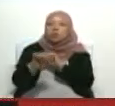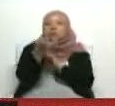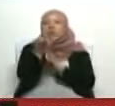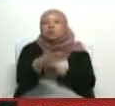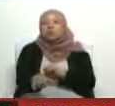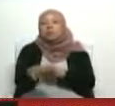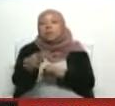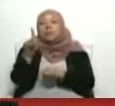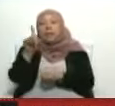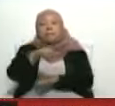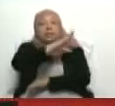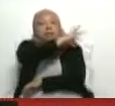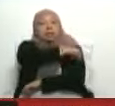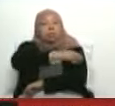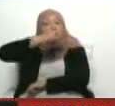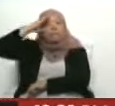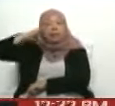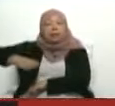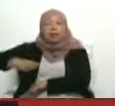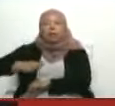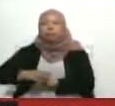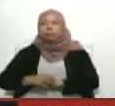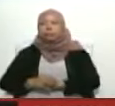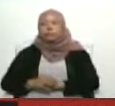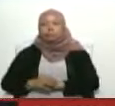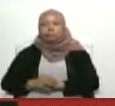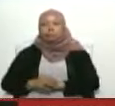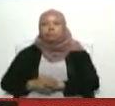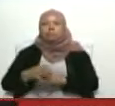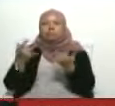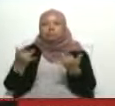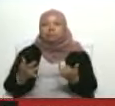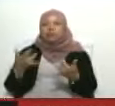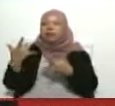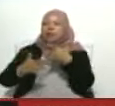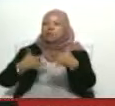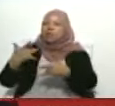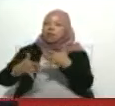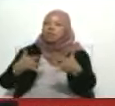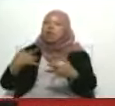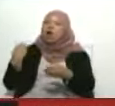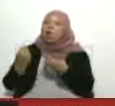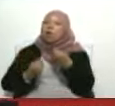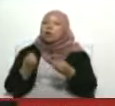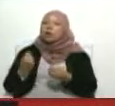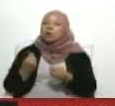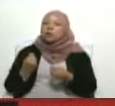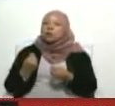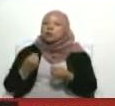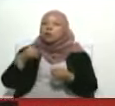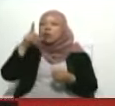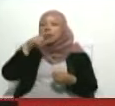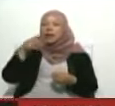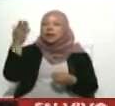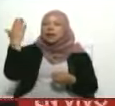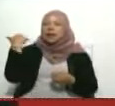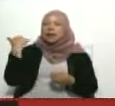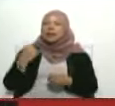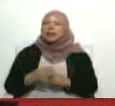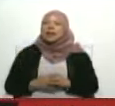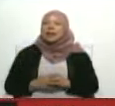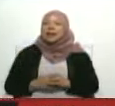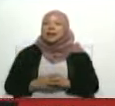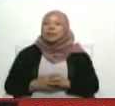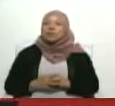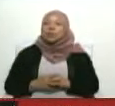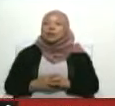jefe Vladimir Padrino López. Dicha operación se llevaría a cabo, la tenían pensado ellos hacer, en